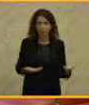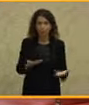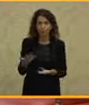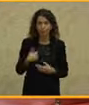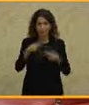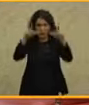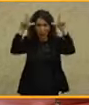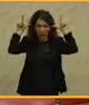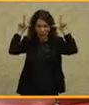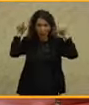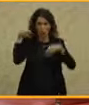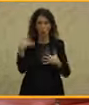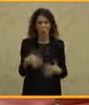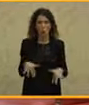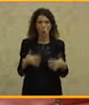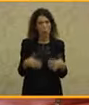Esquizofrenia.